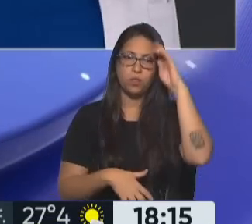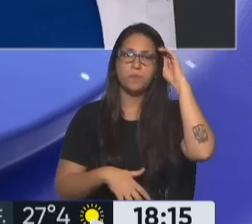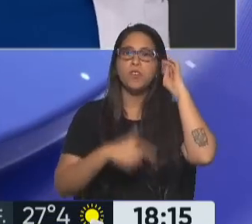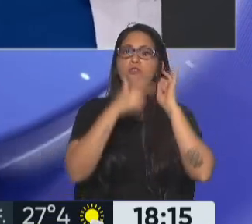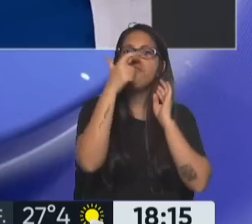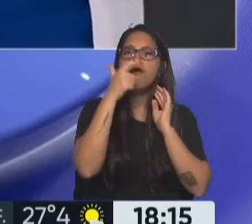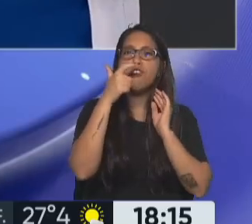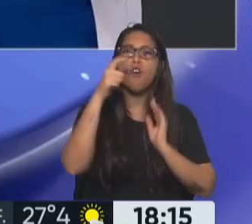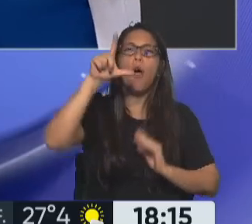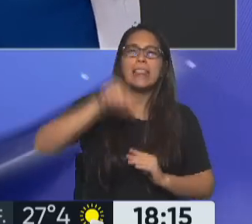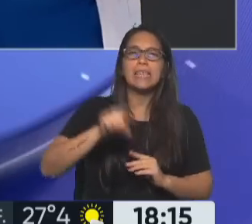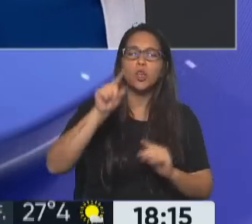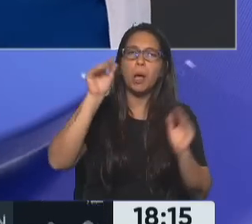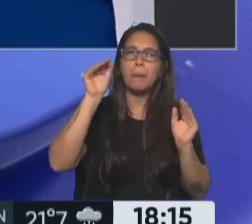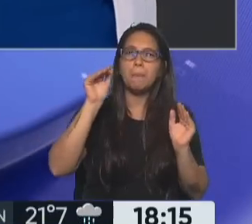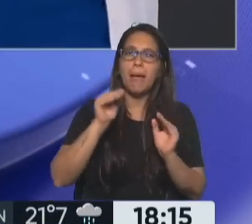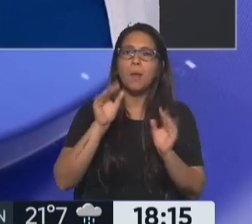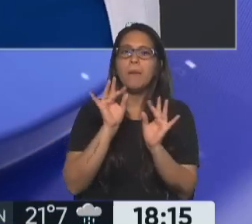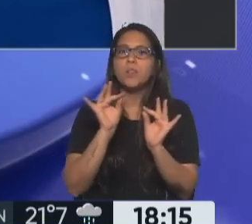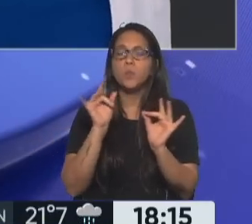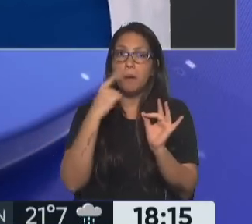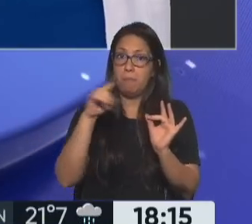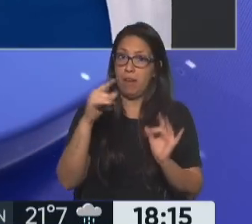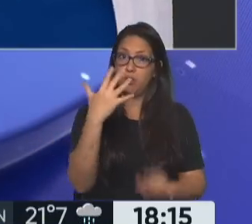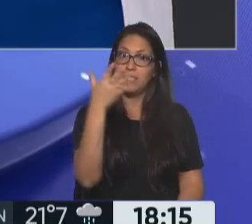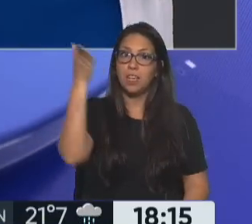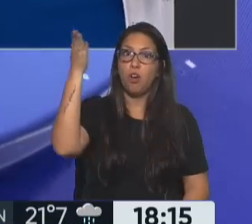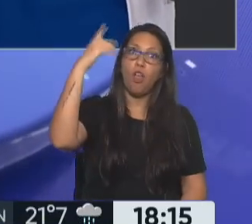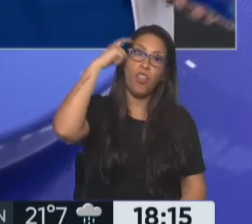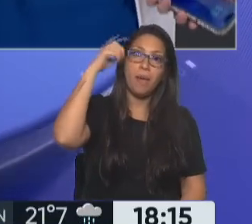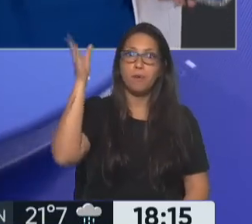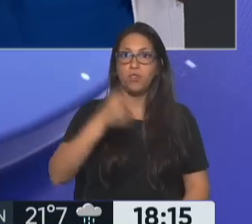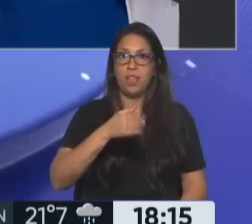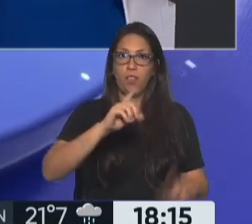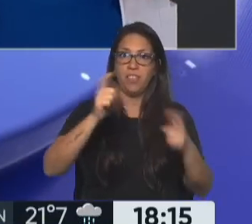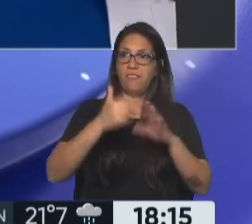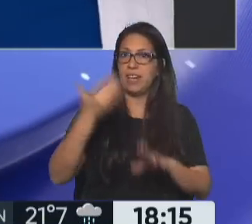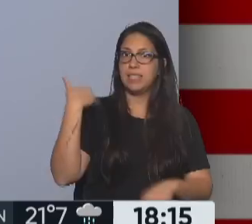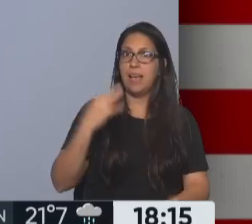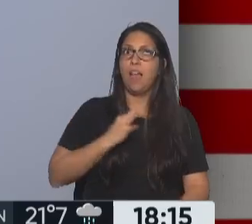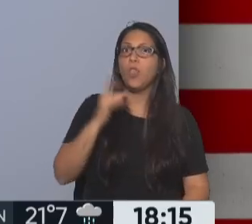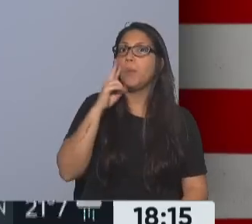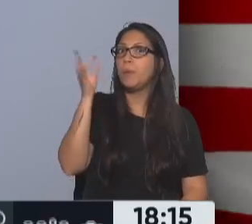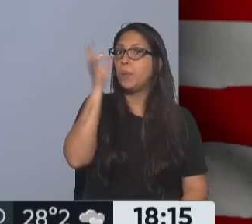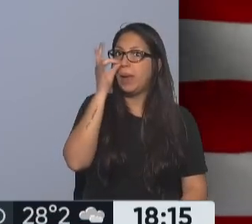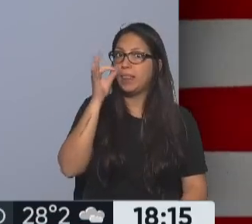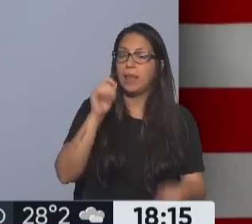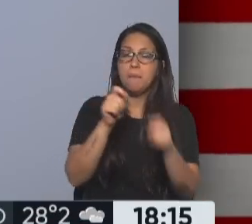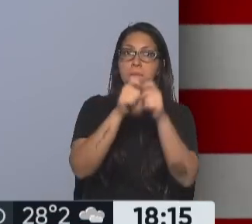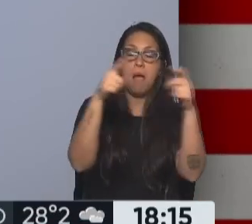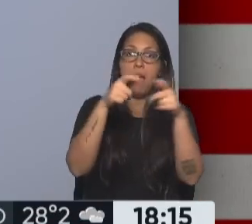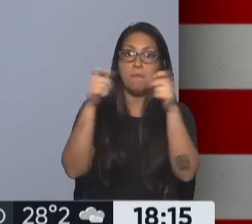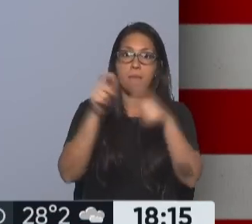rojo menos intenso, pero que también es un aumento entre el 5 y el 10% con respecto al 2020. y lo que vemos justamente